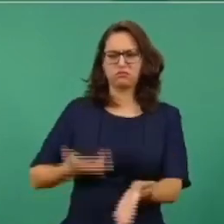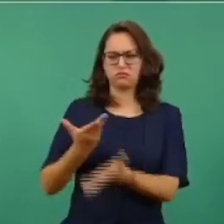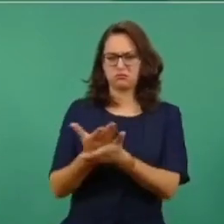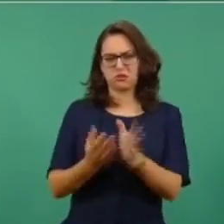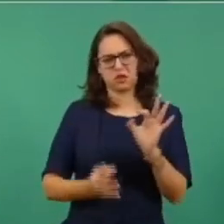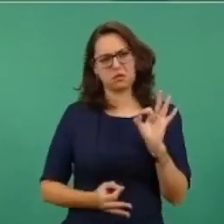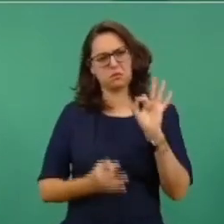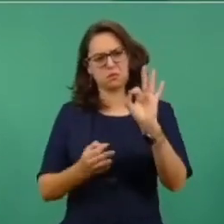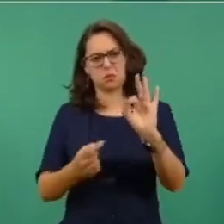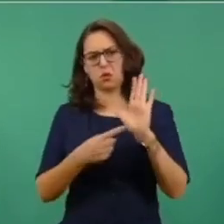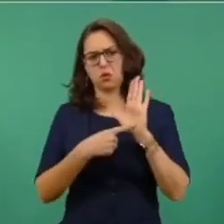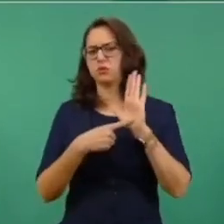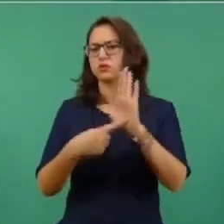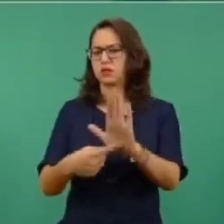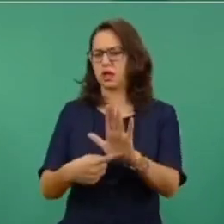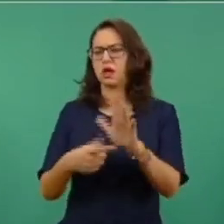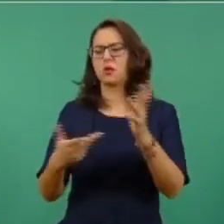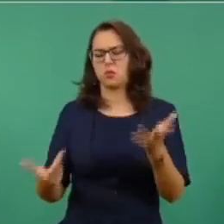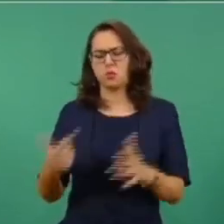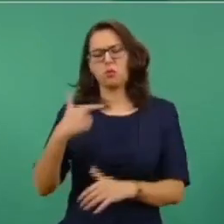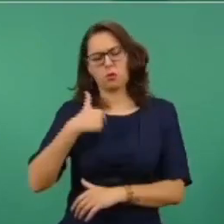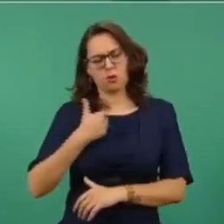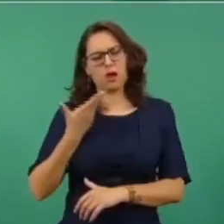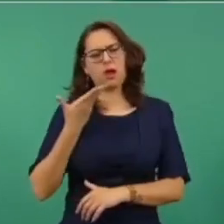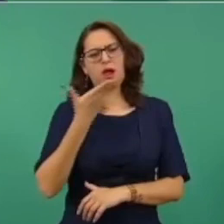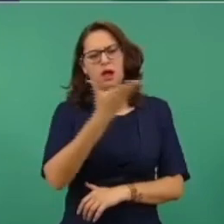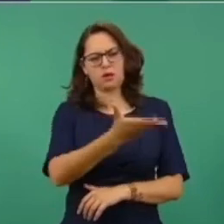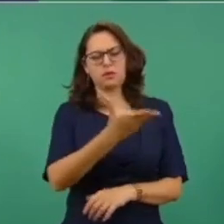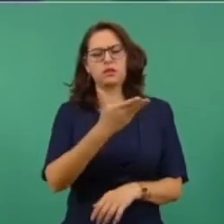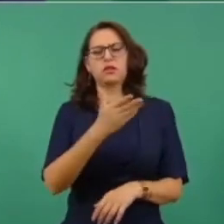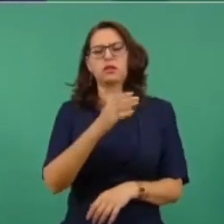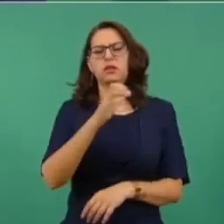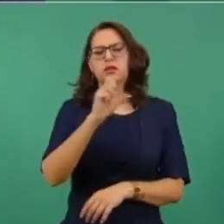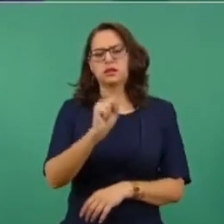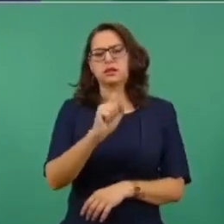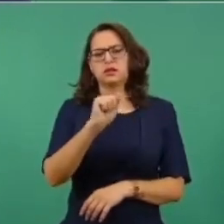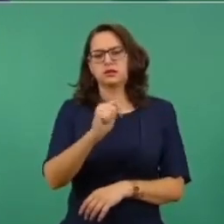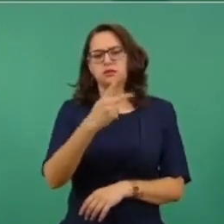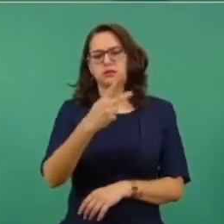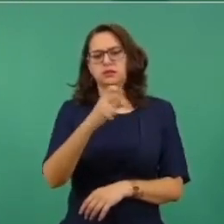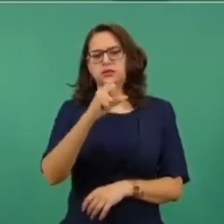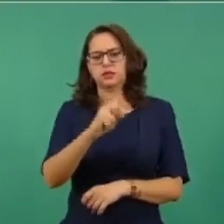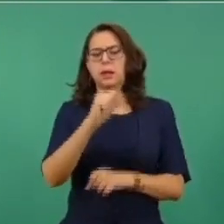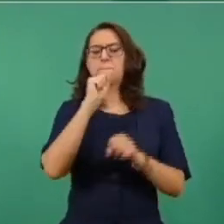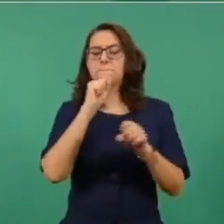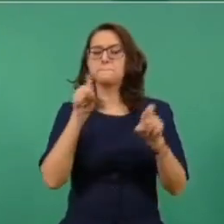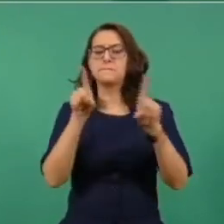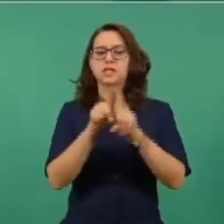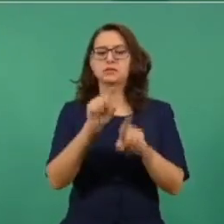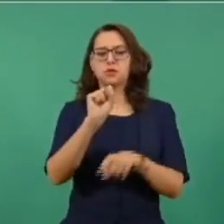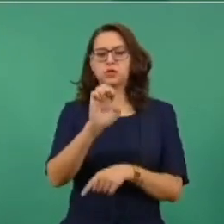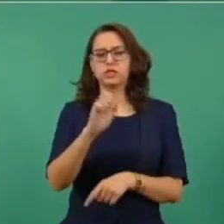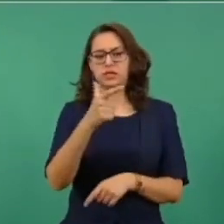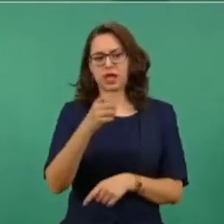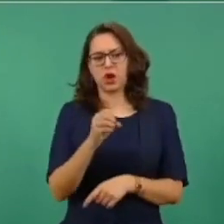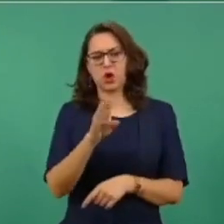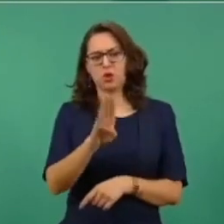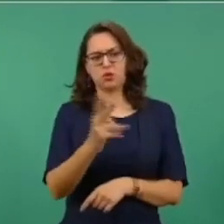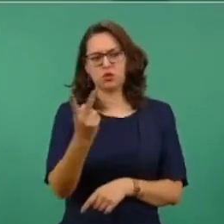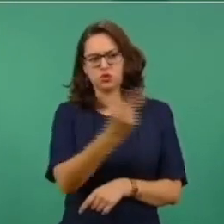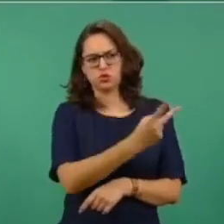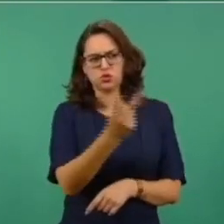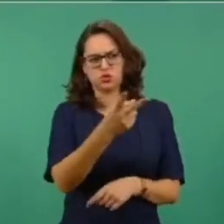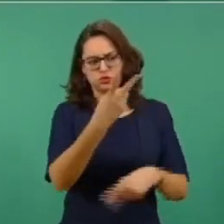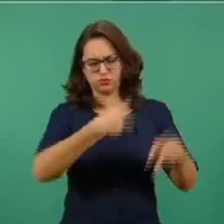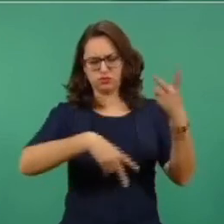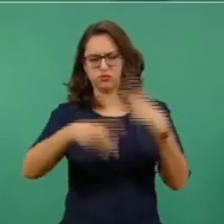Aquí vamos a pedirle a la Secretaria del Trabajo y al Secretario de Gobernación que informen.